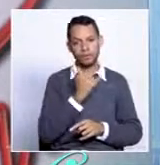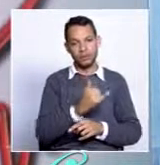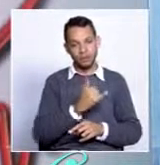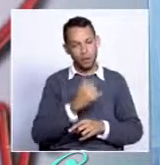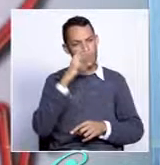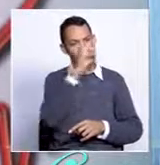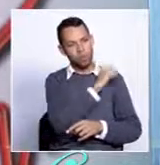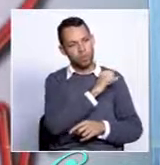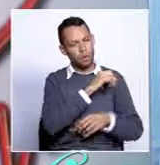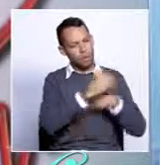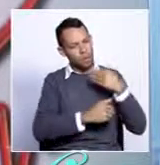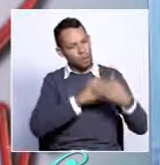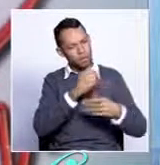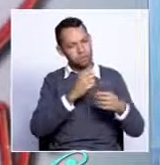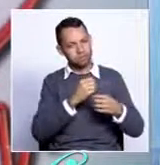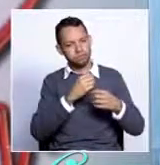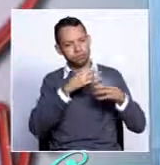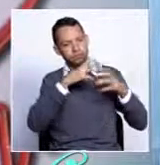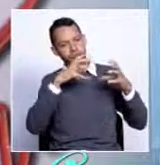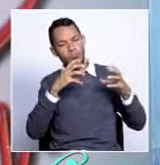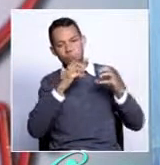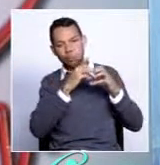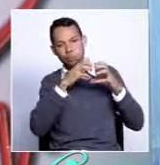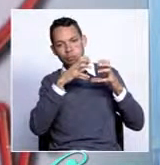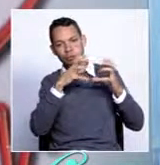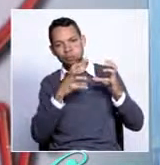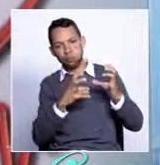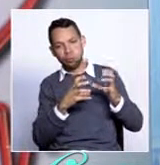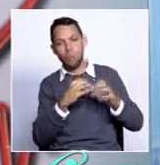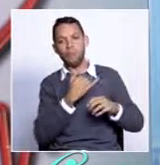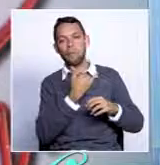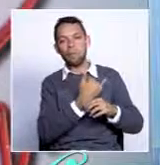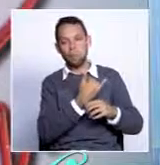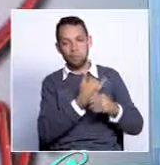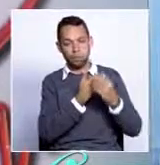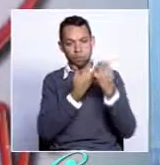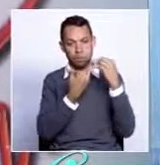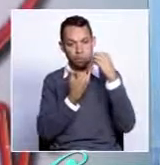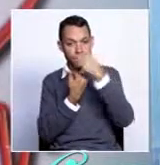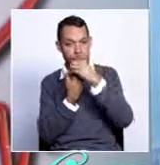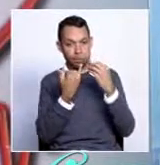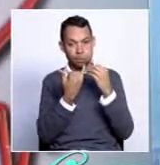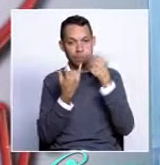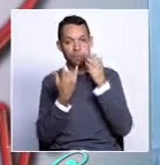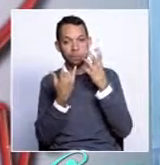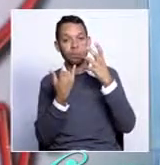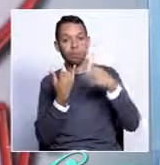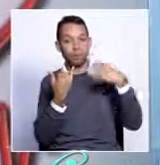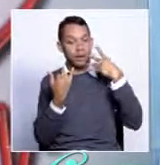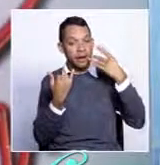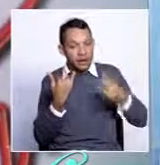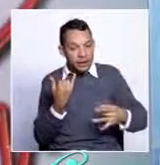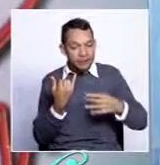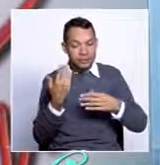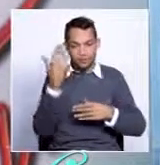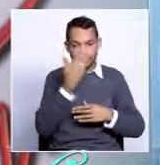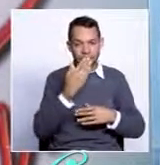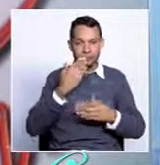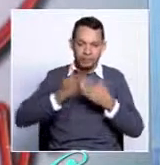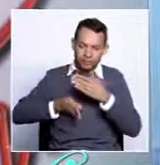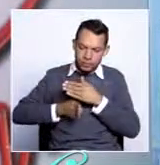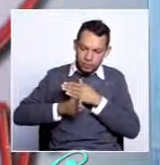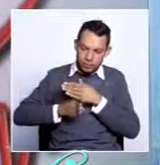proceso inflamatorio e infeccioso que estaba haciendo que si no se hubiera tratado oportunamente el cuadro hubiera